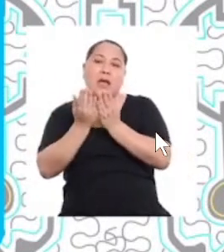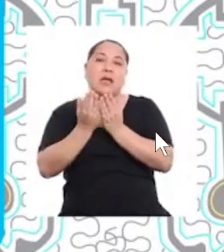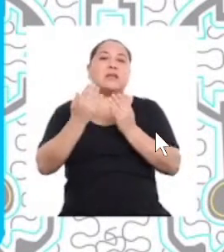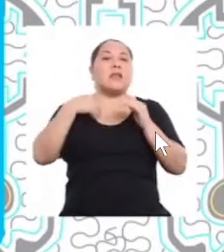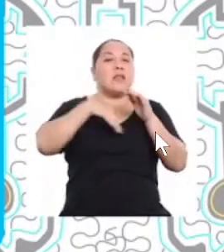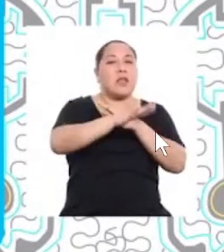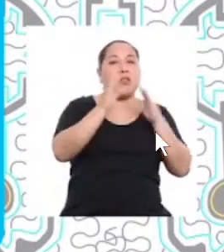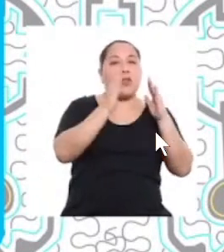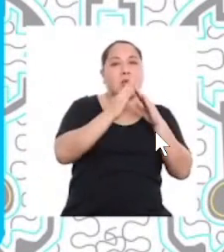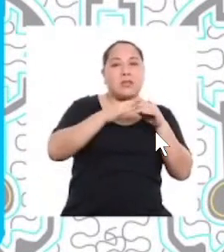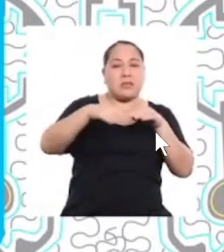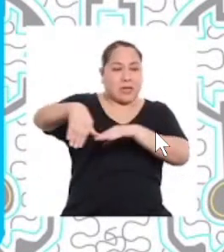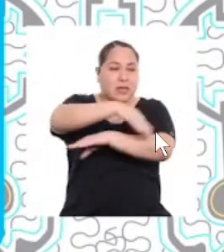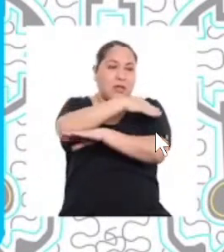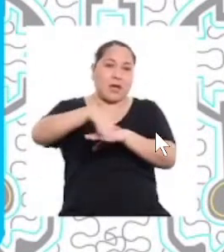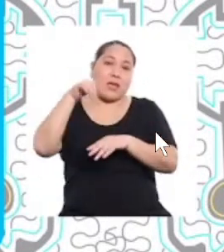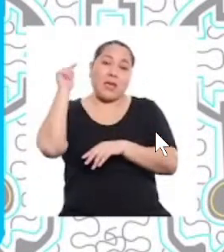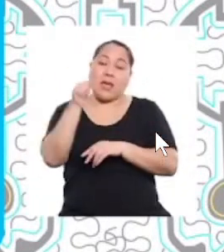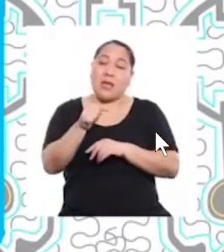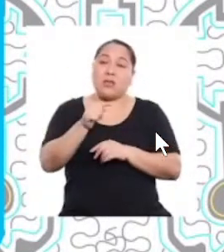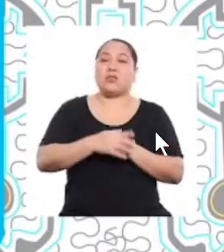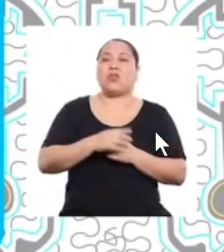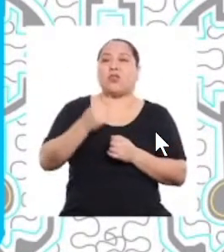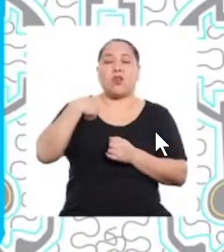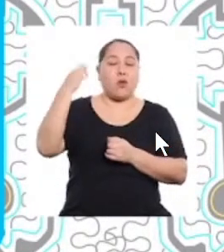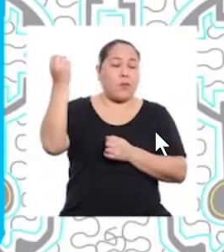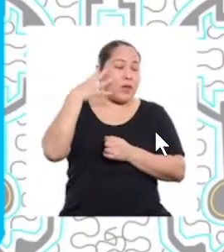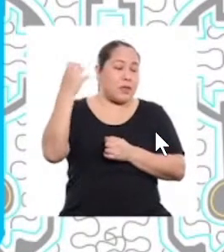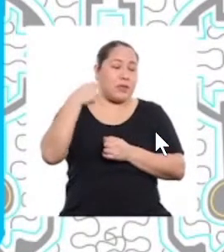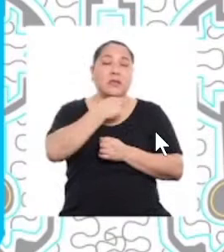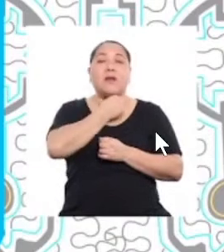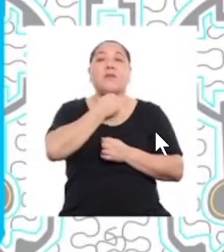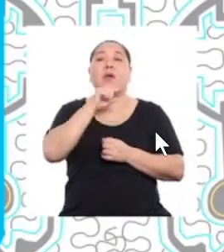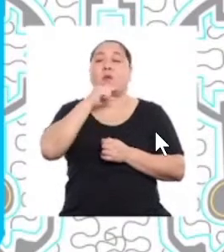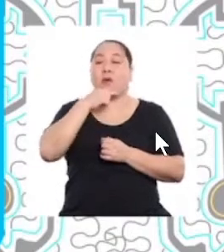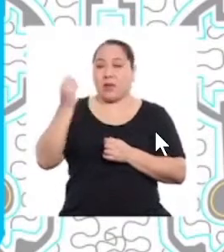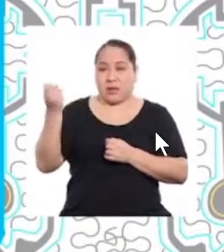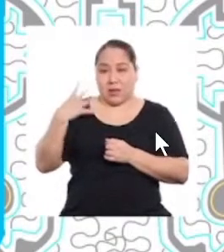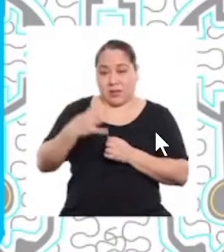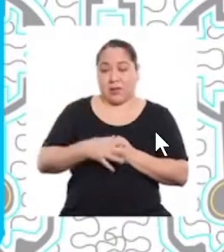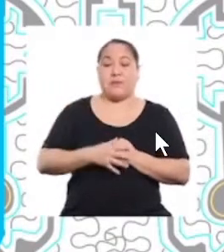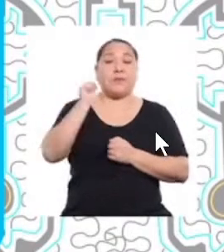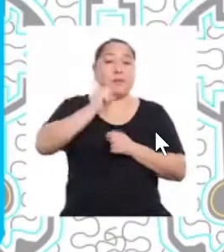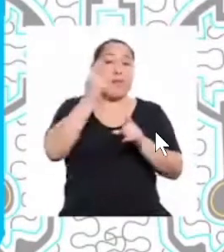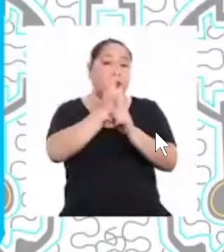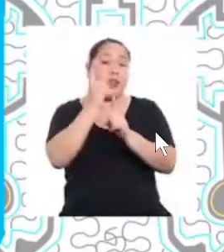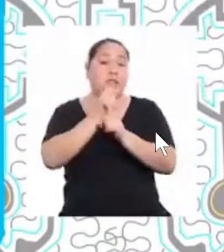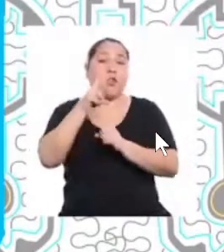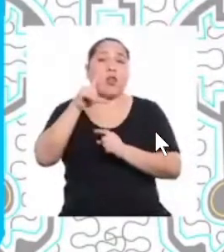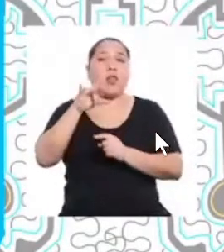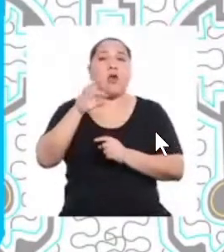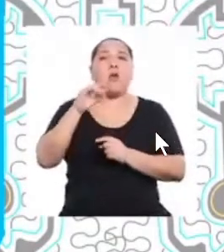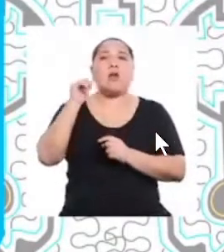el colegio, en la calle. Eso es lo que me dice mi abuelita. Es cierto,